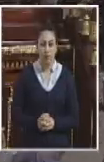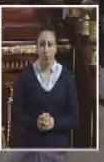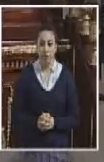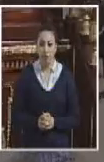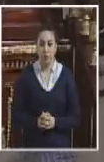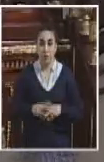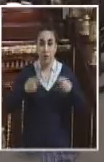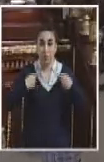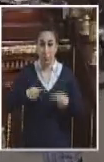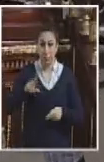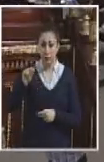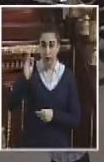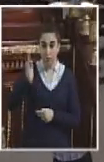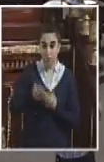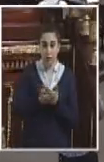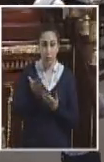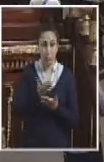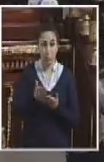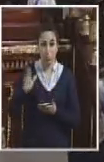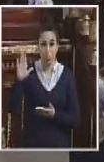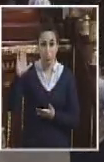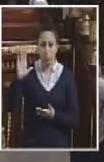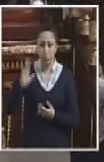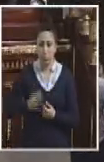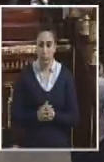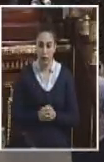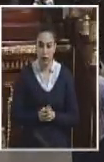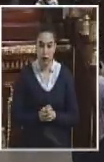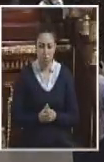Los que estén por la negativa,